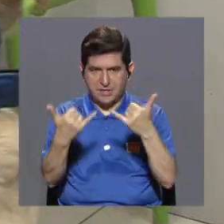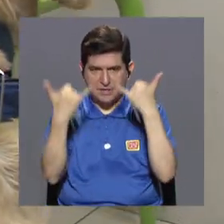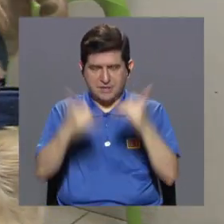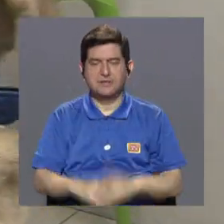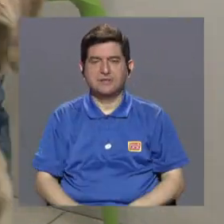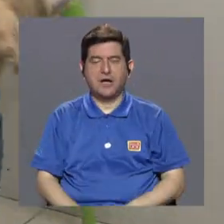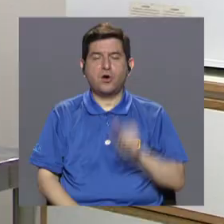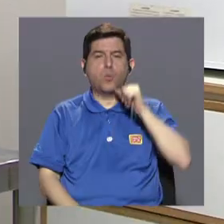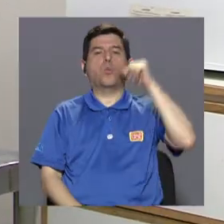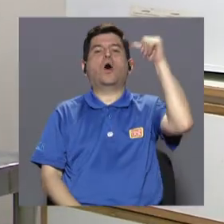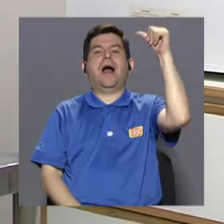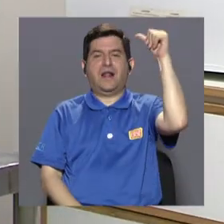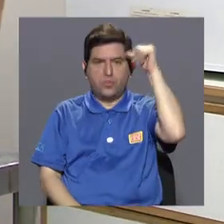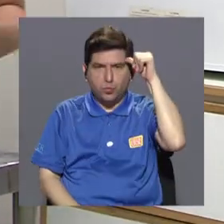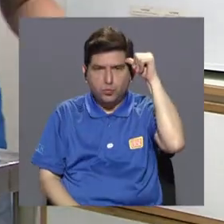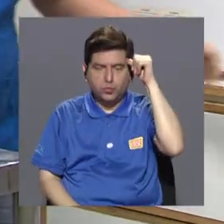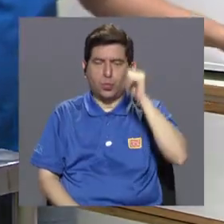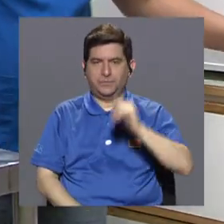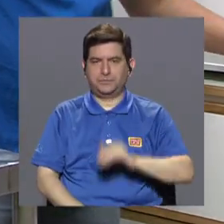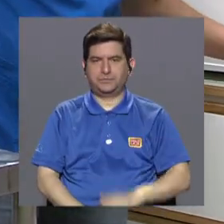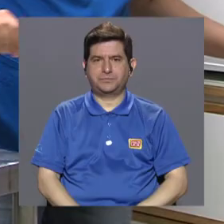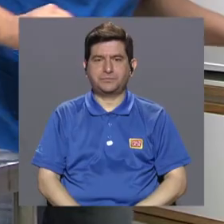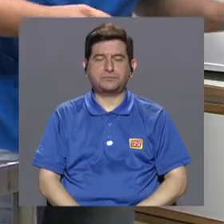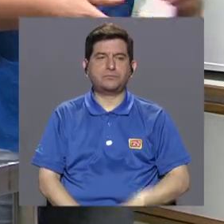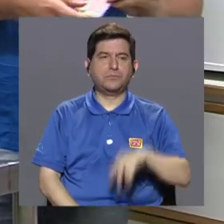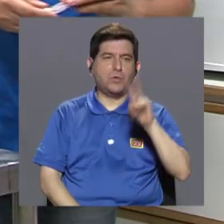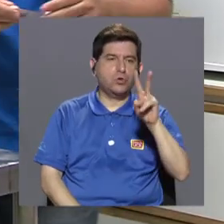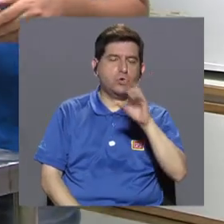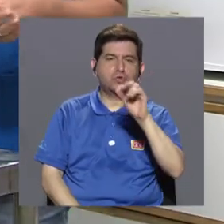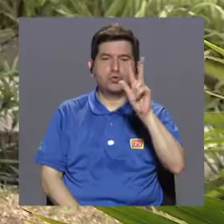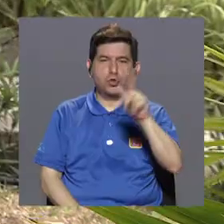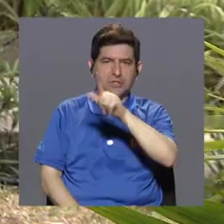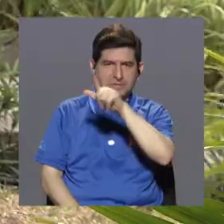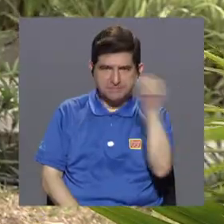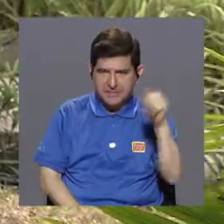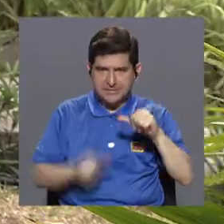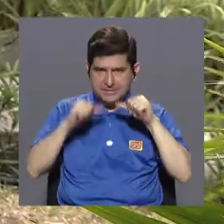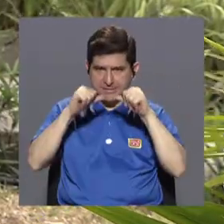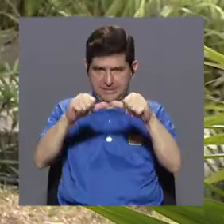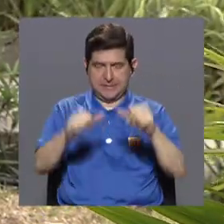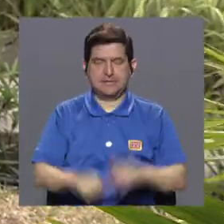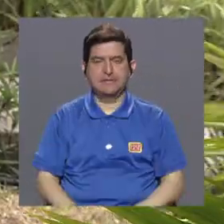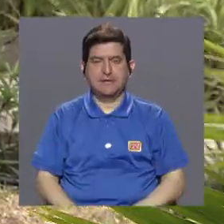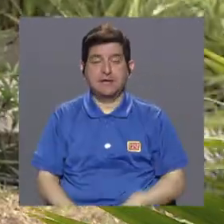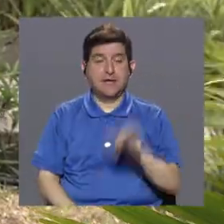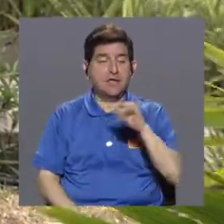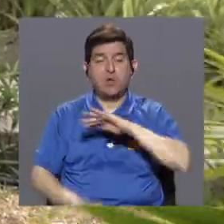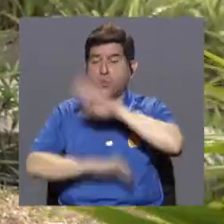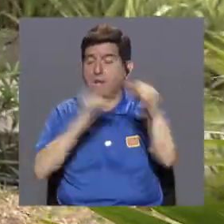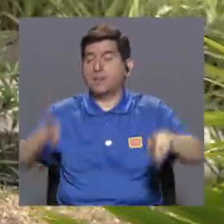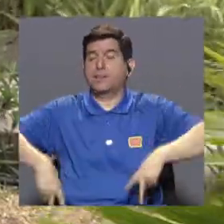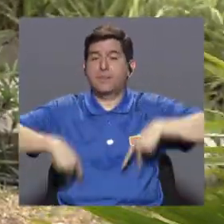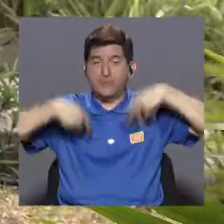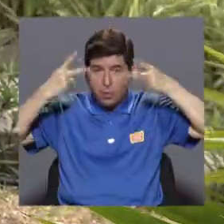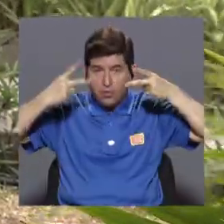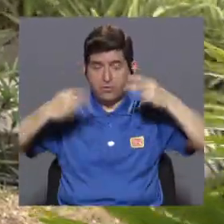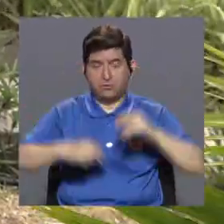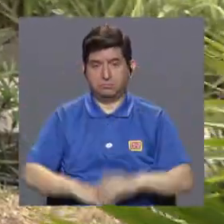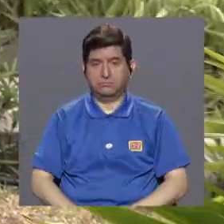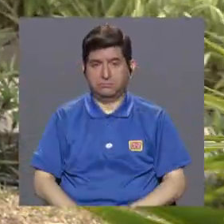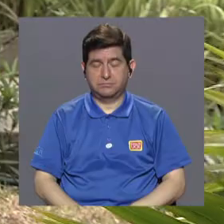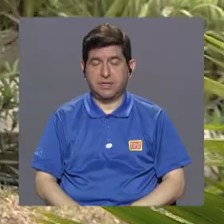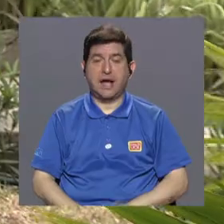ya en la edad adulta, ¿verdad?, cada 2 o 3 meses, y así por el resto de la vida,